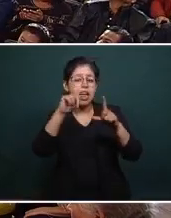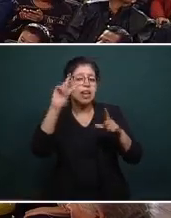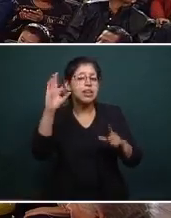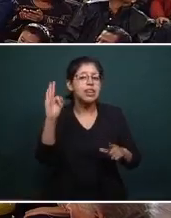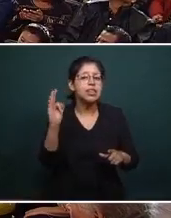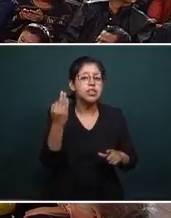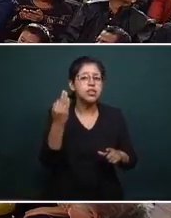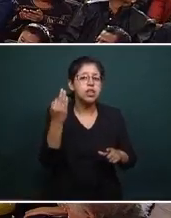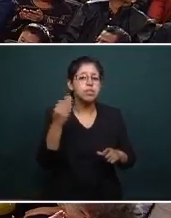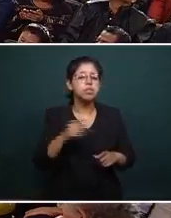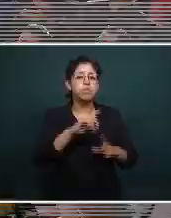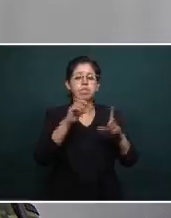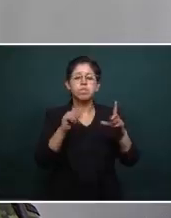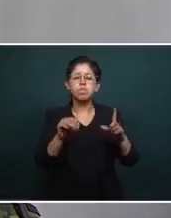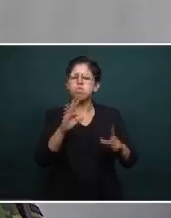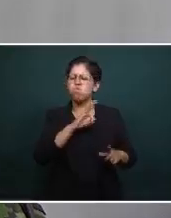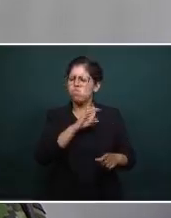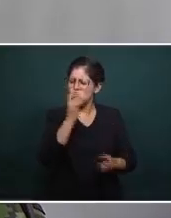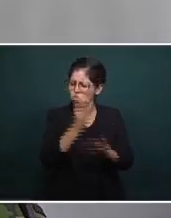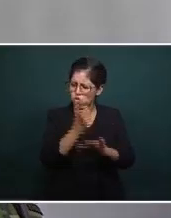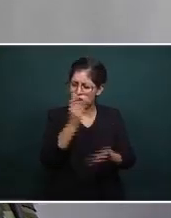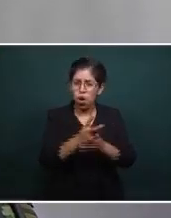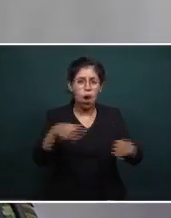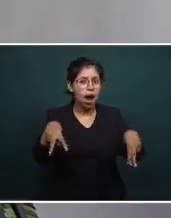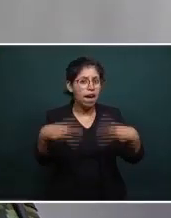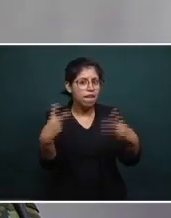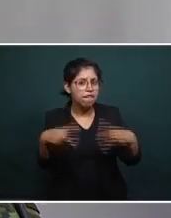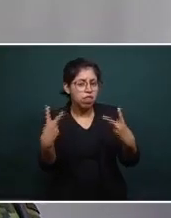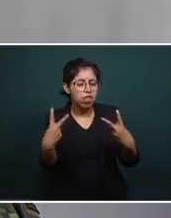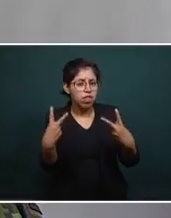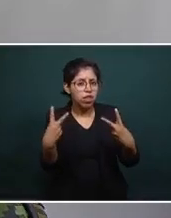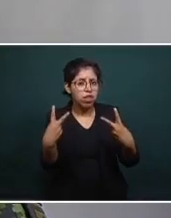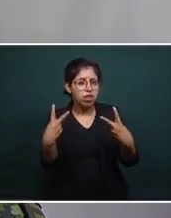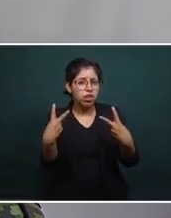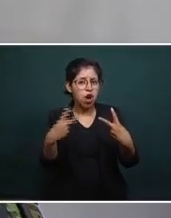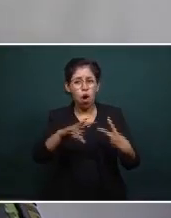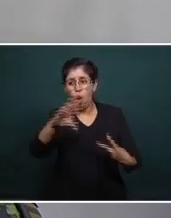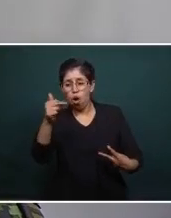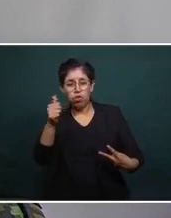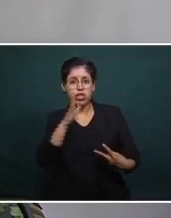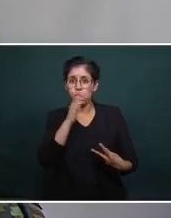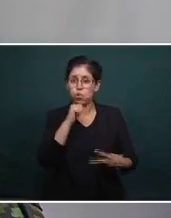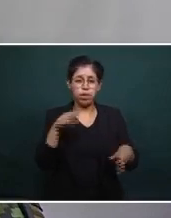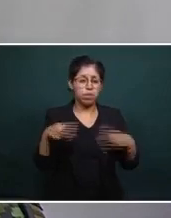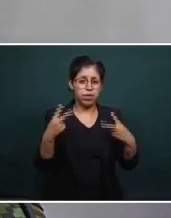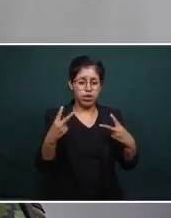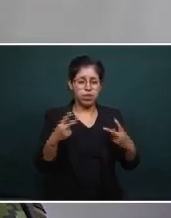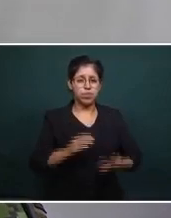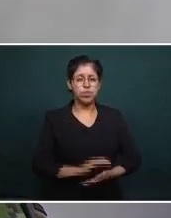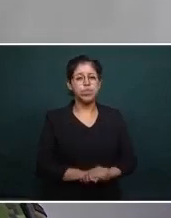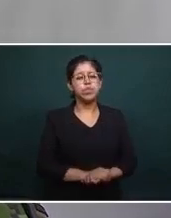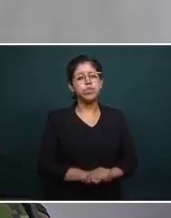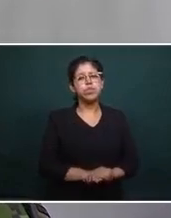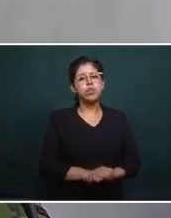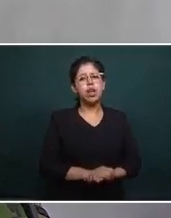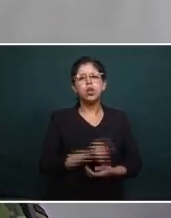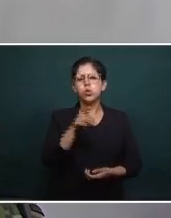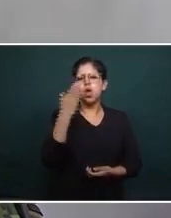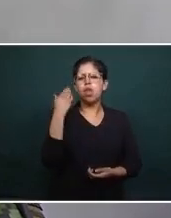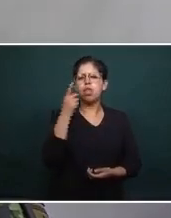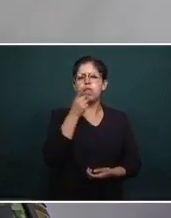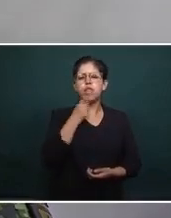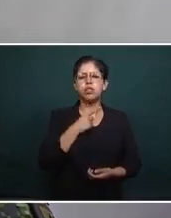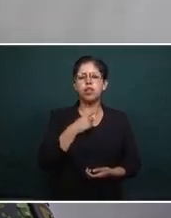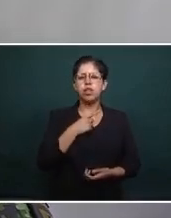aquí en el Estado mexicano de la adquisición de armamento. En la parte de armas como las que se mencionaban, que